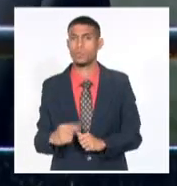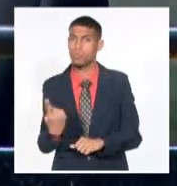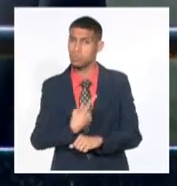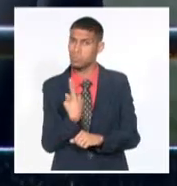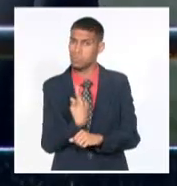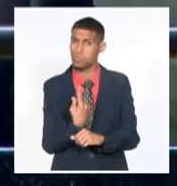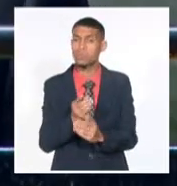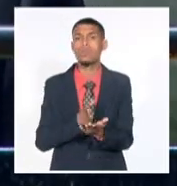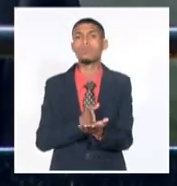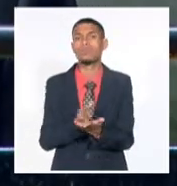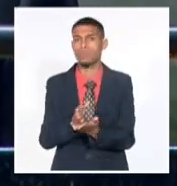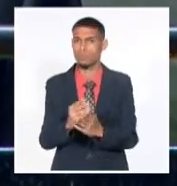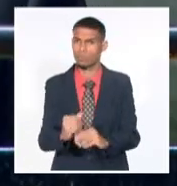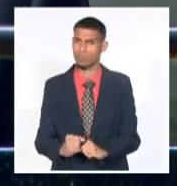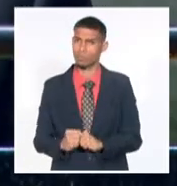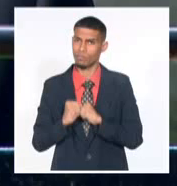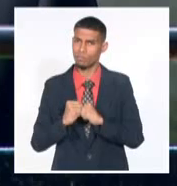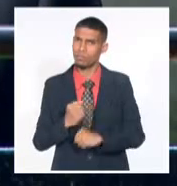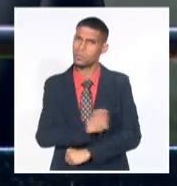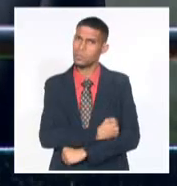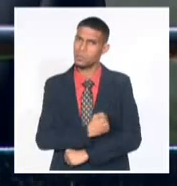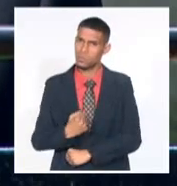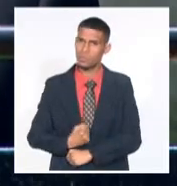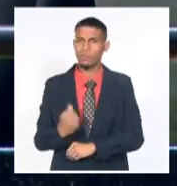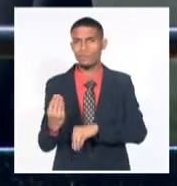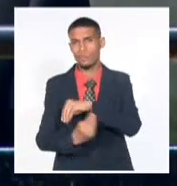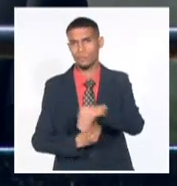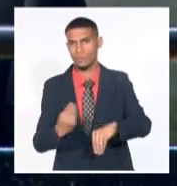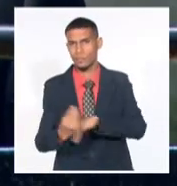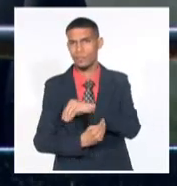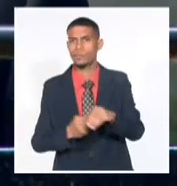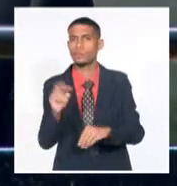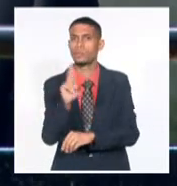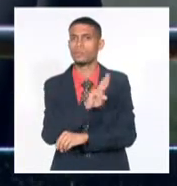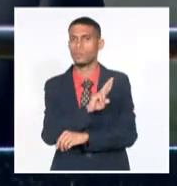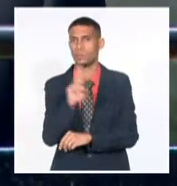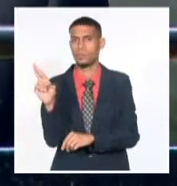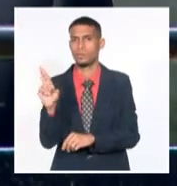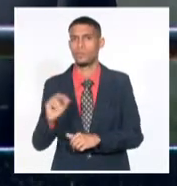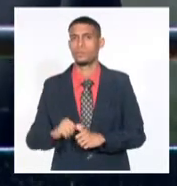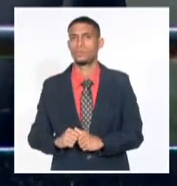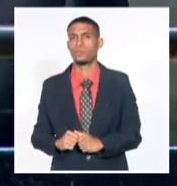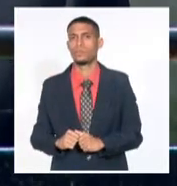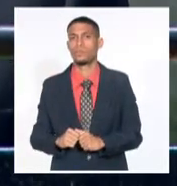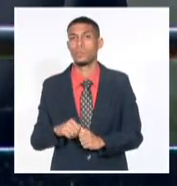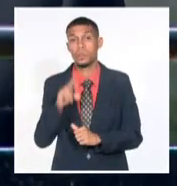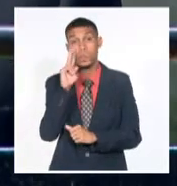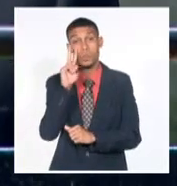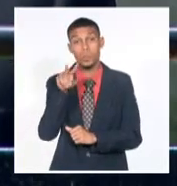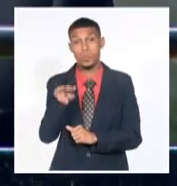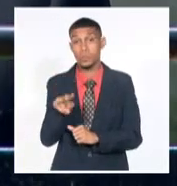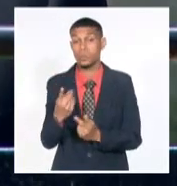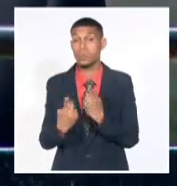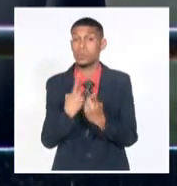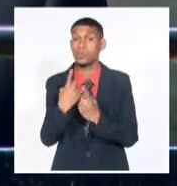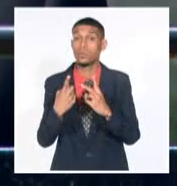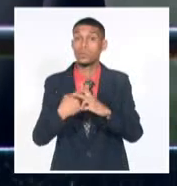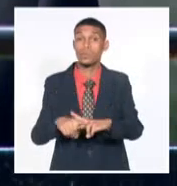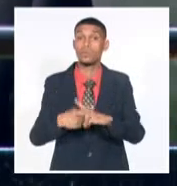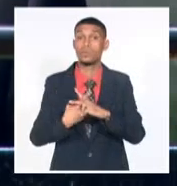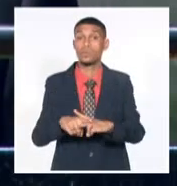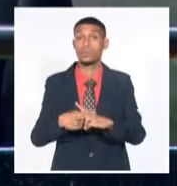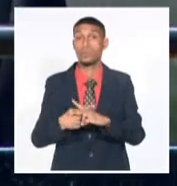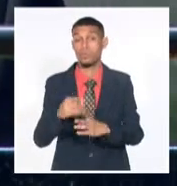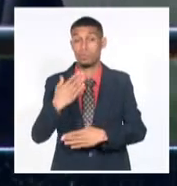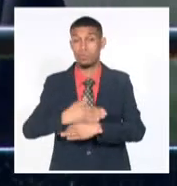Continuaremos nuestro esfuerzo transformador y revolucionario en la búsqueda de salidas al cerco que